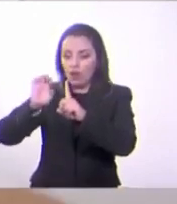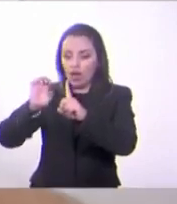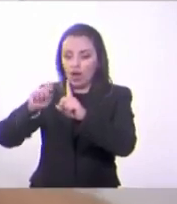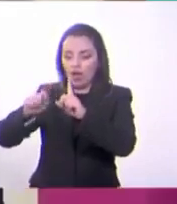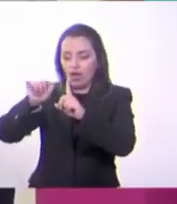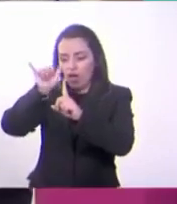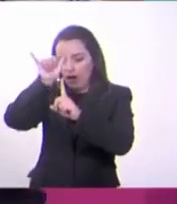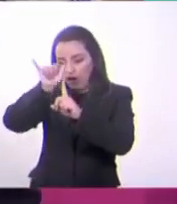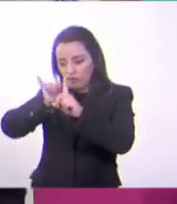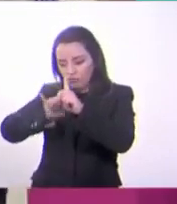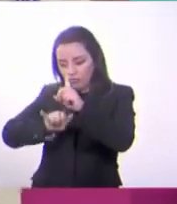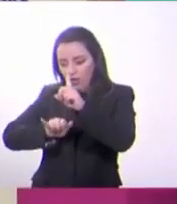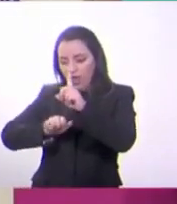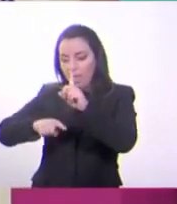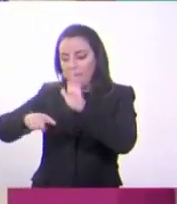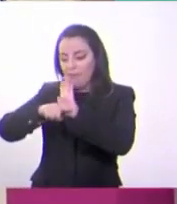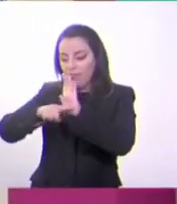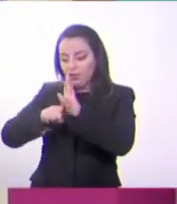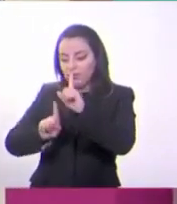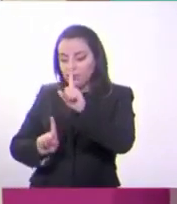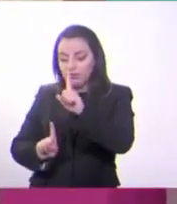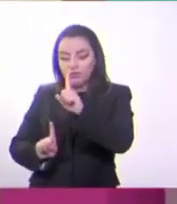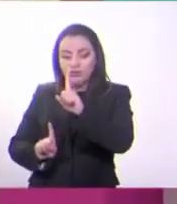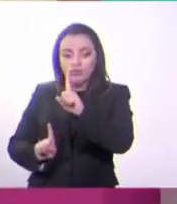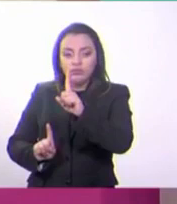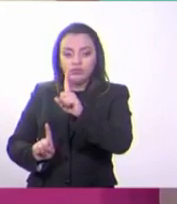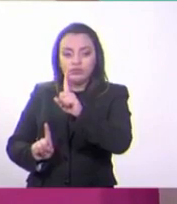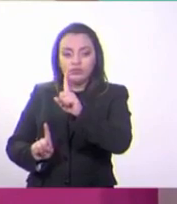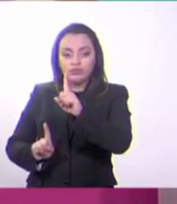me resulte menos 1. Siempre hacia abajo.